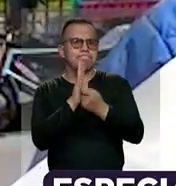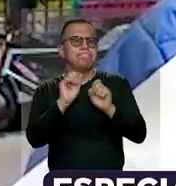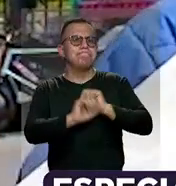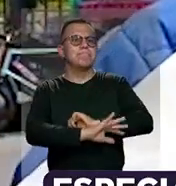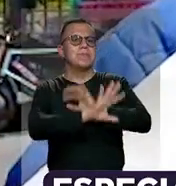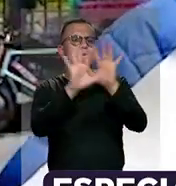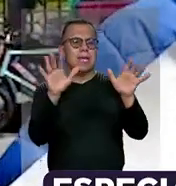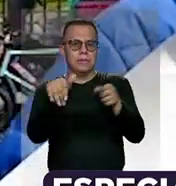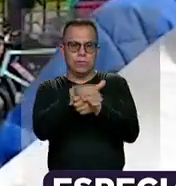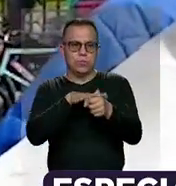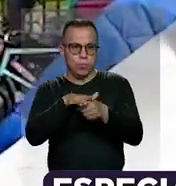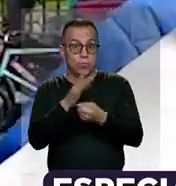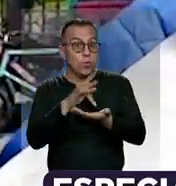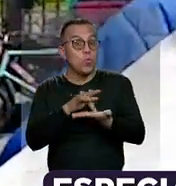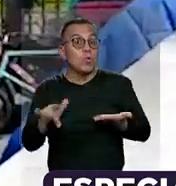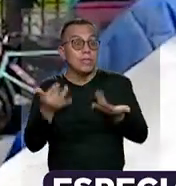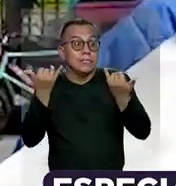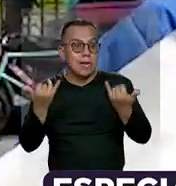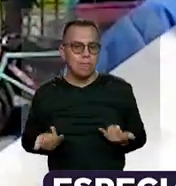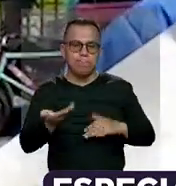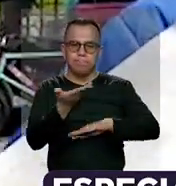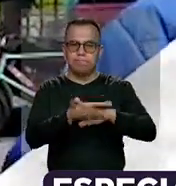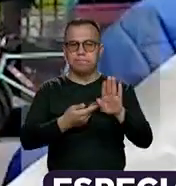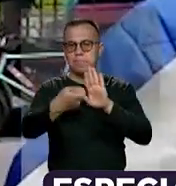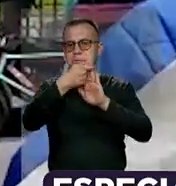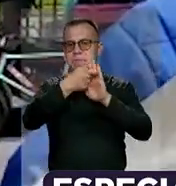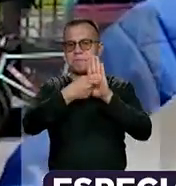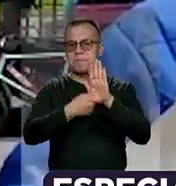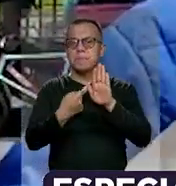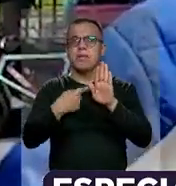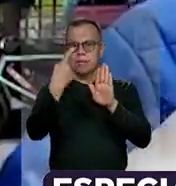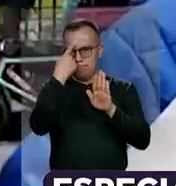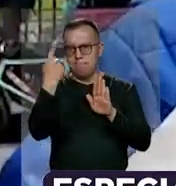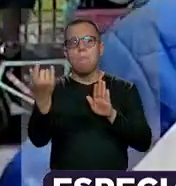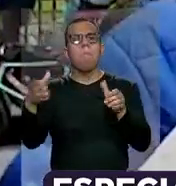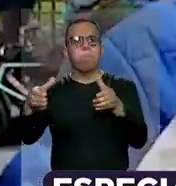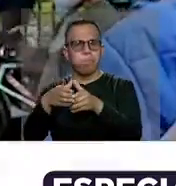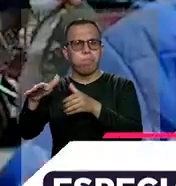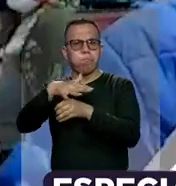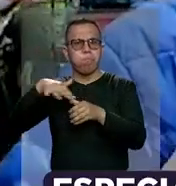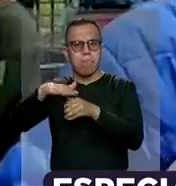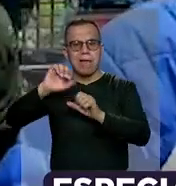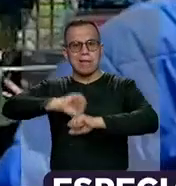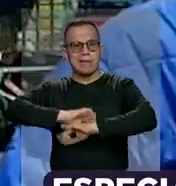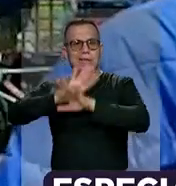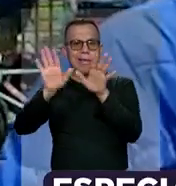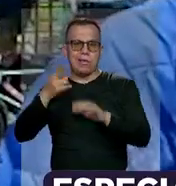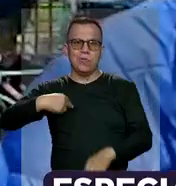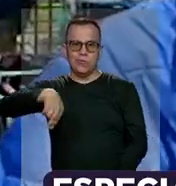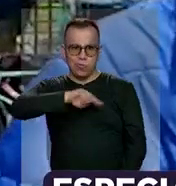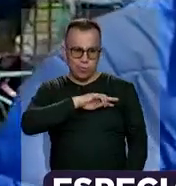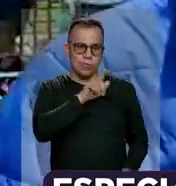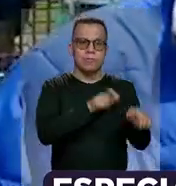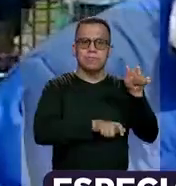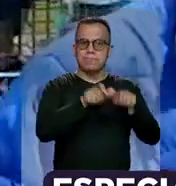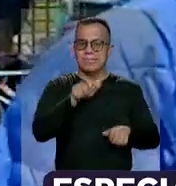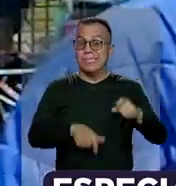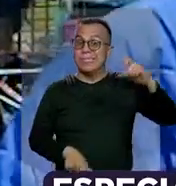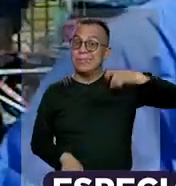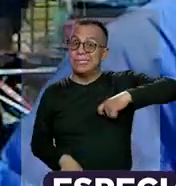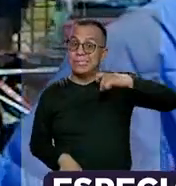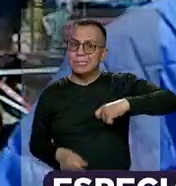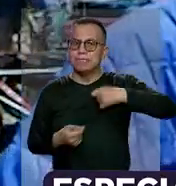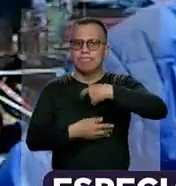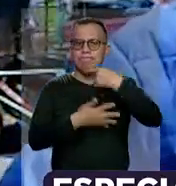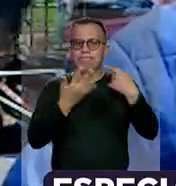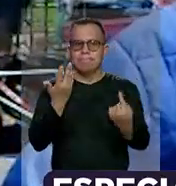están mencionando un pliego de emergencia, del cual ellos tienen claro que pues nosotros, el pueblo, tenemos muchas necesidades, como